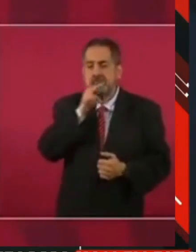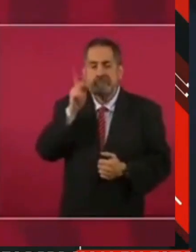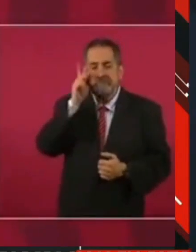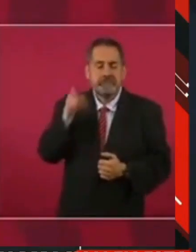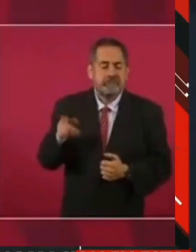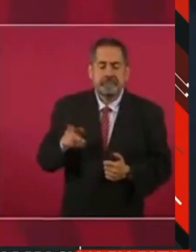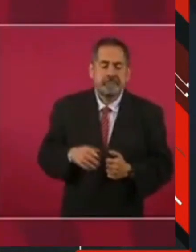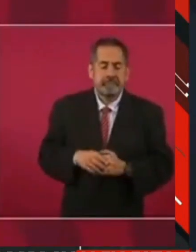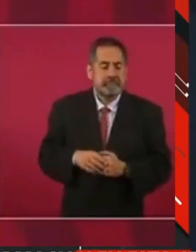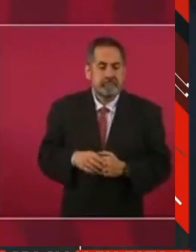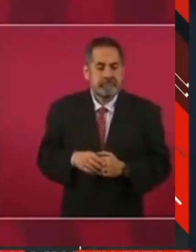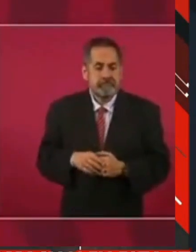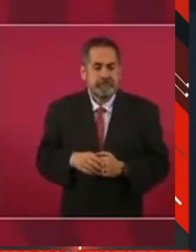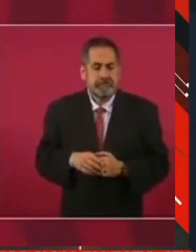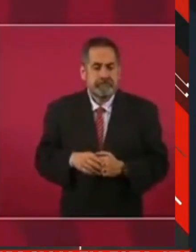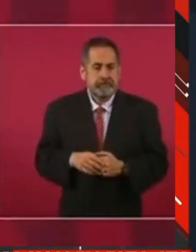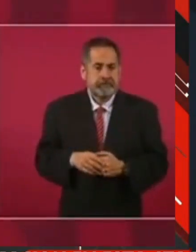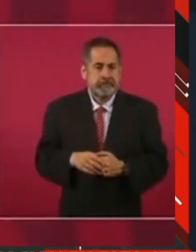condenó